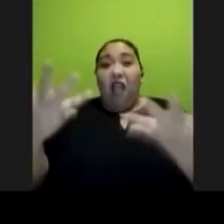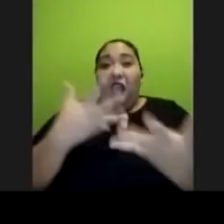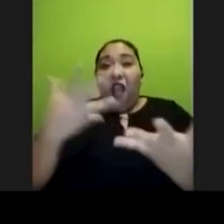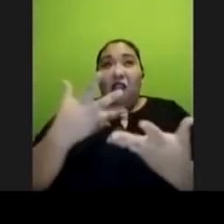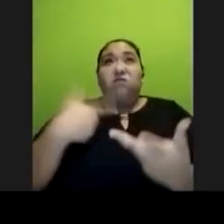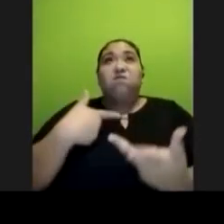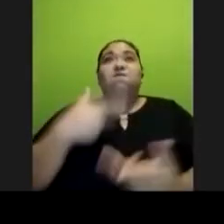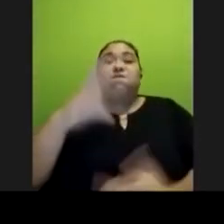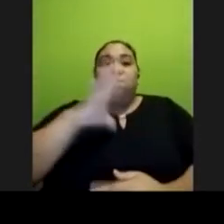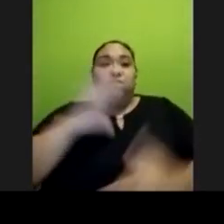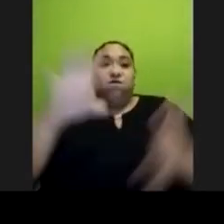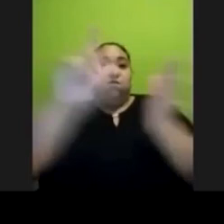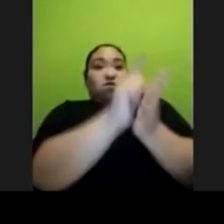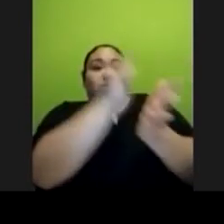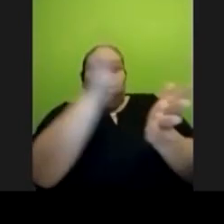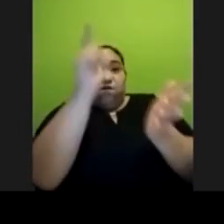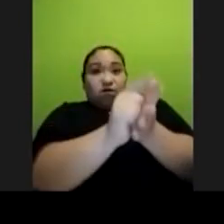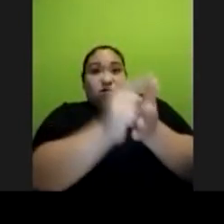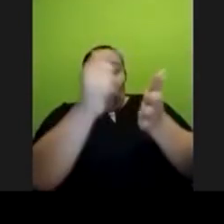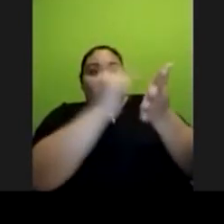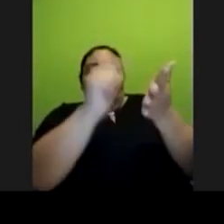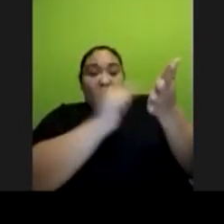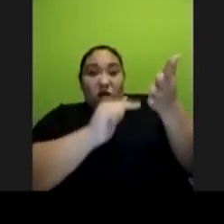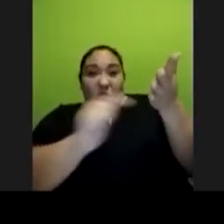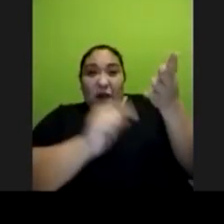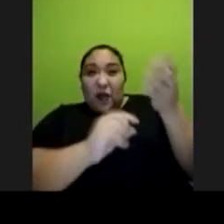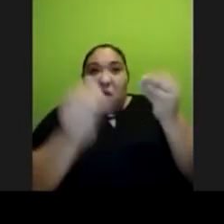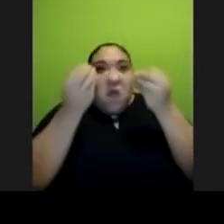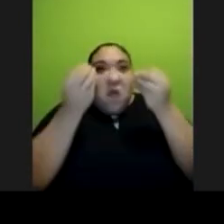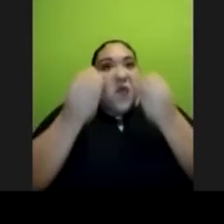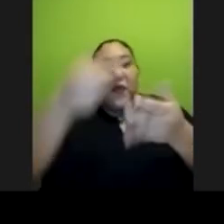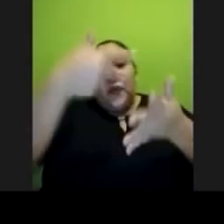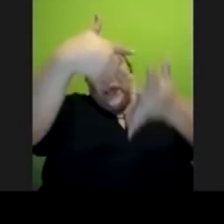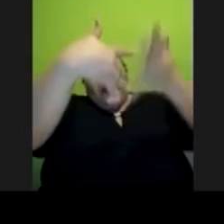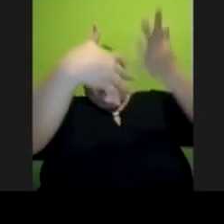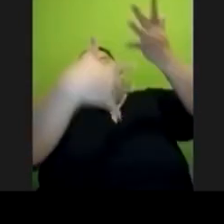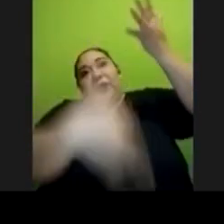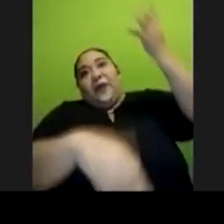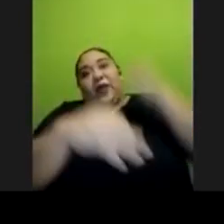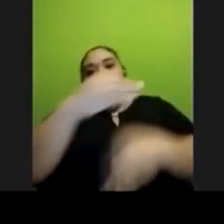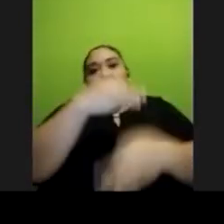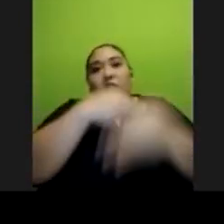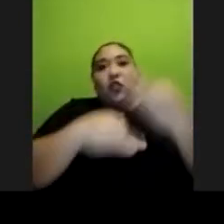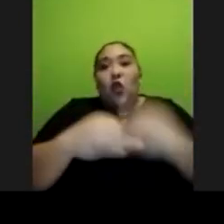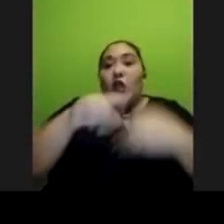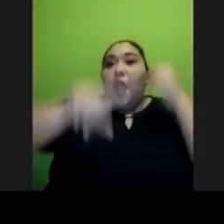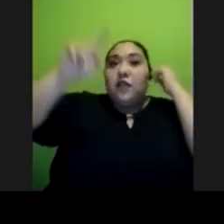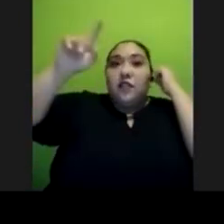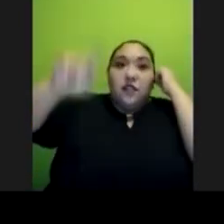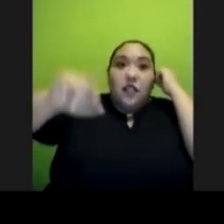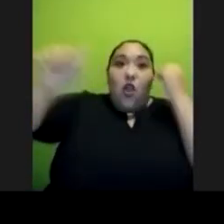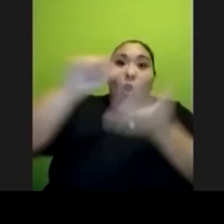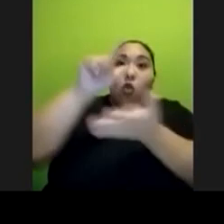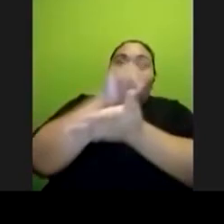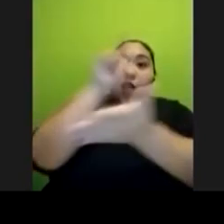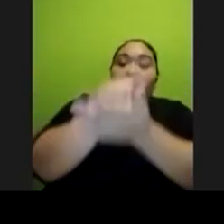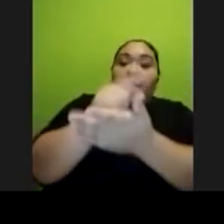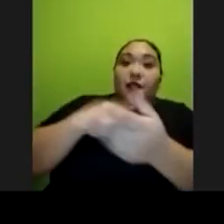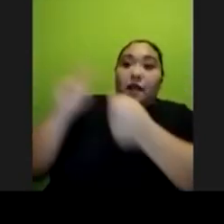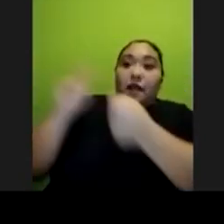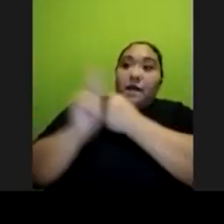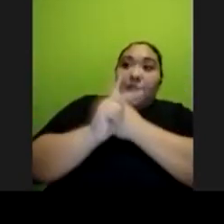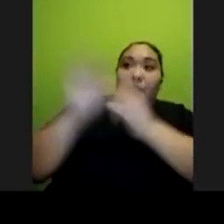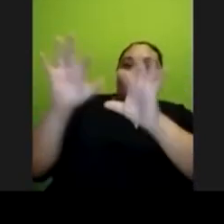las convenciones internacionales las ratificamos, las hacemos nuestras, nuestra constitución es amplia,